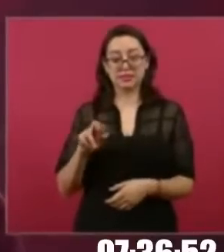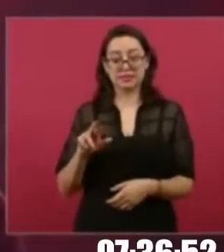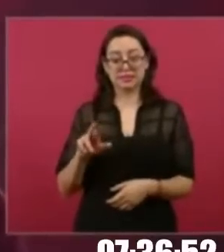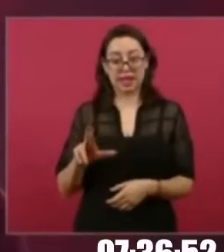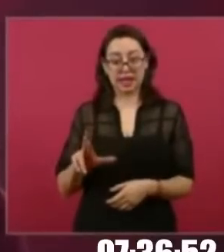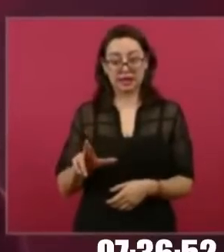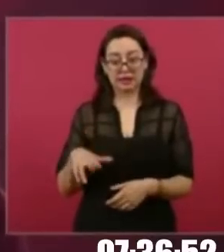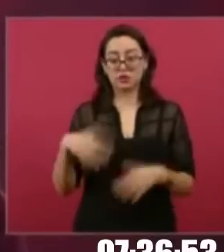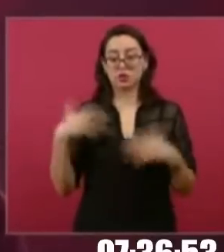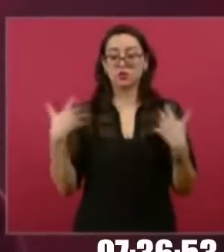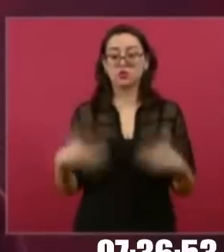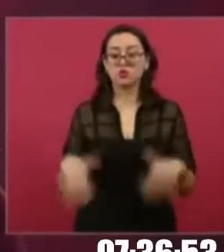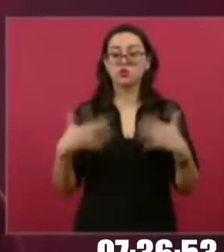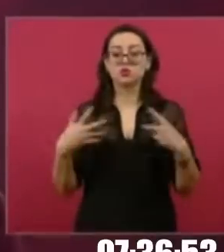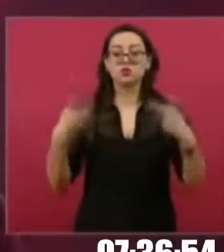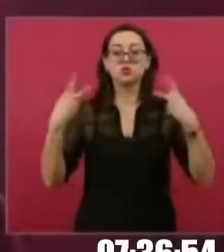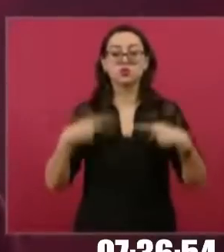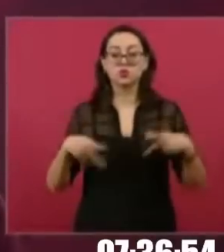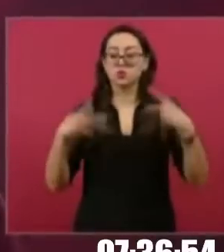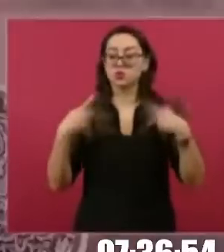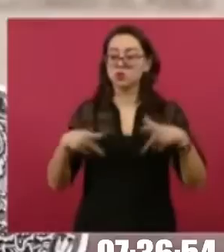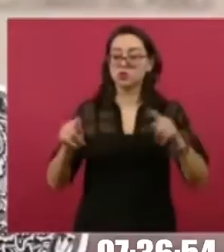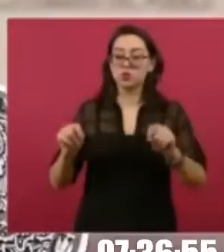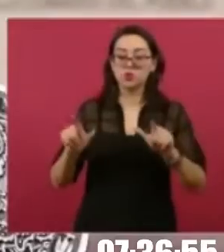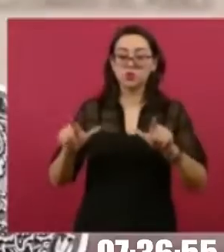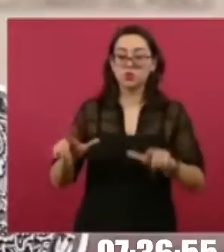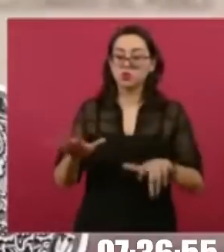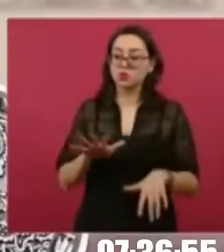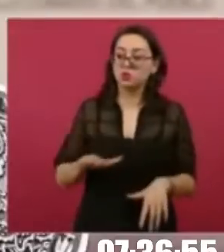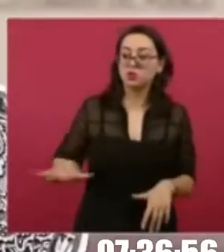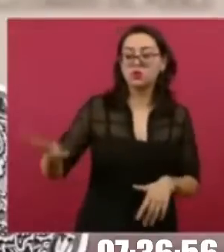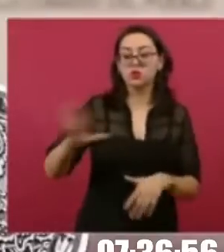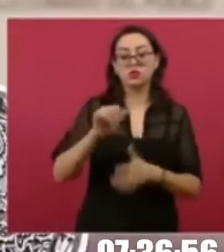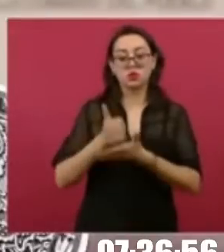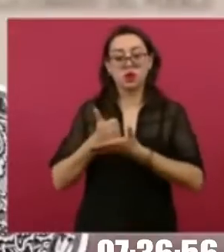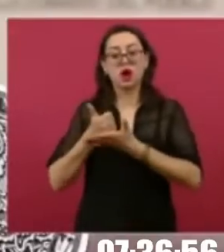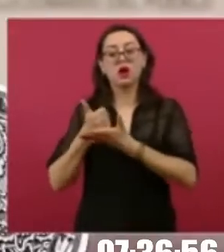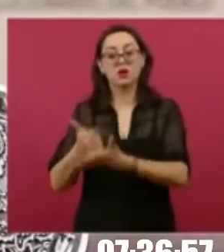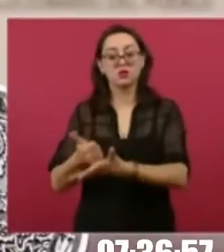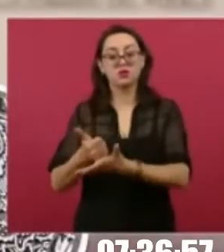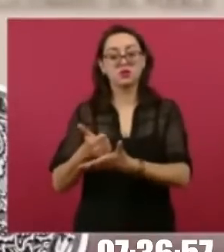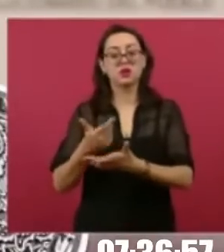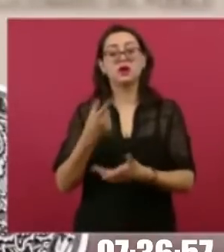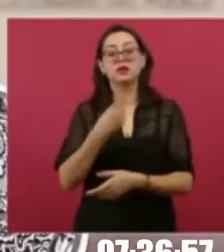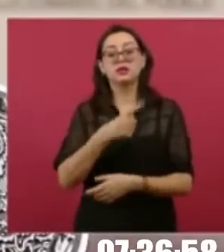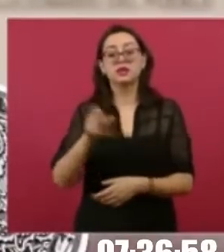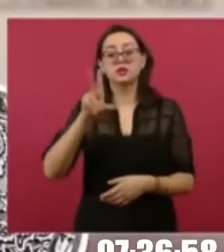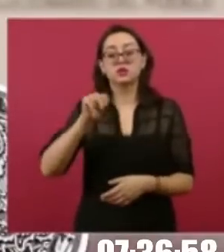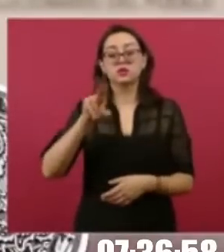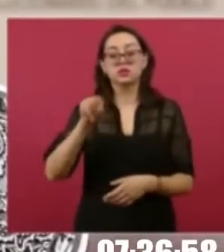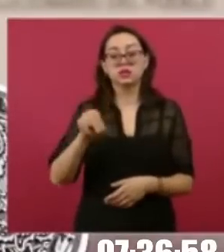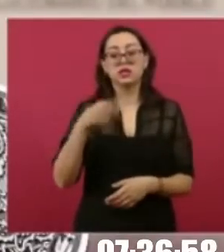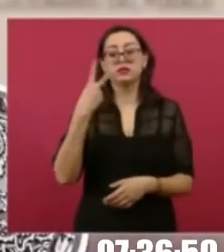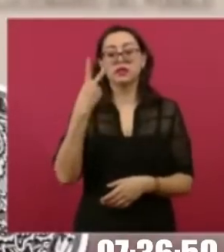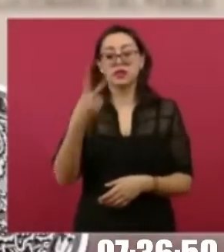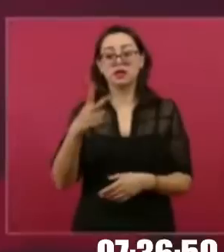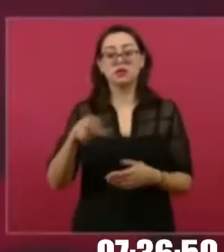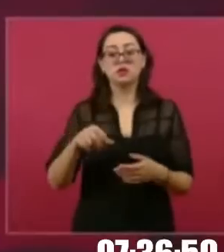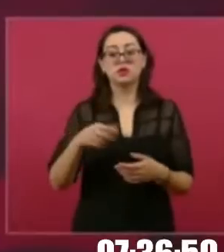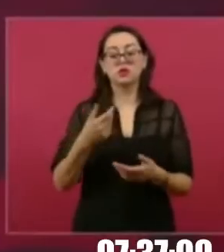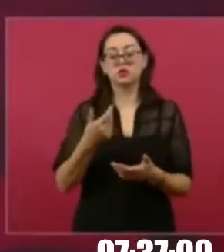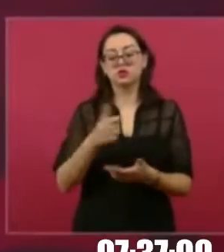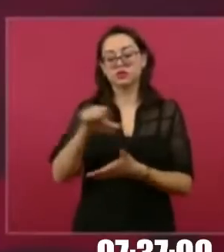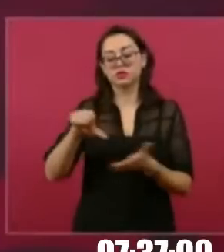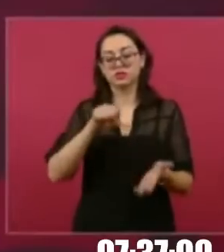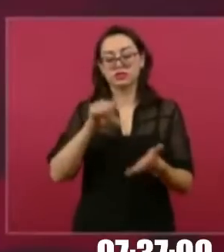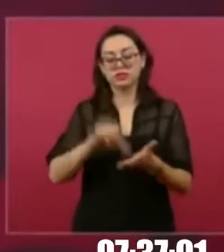de miles de tlaxcaltecas con la transferencia de 182 unidades de salud de primer nivel y